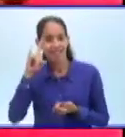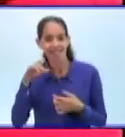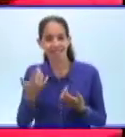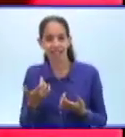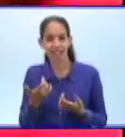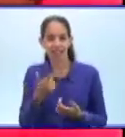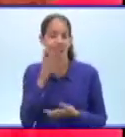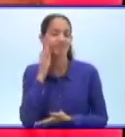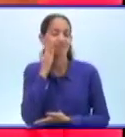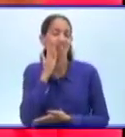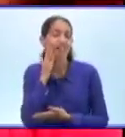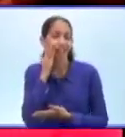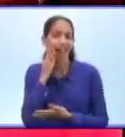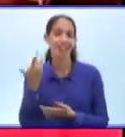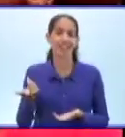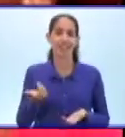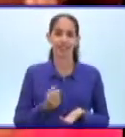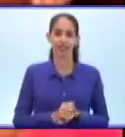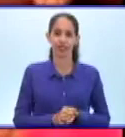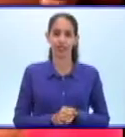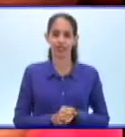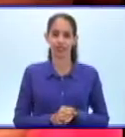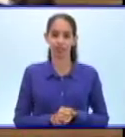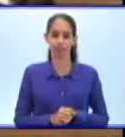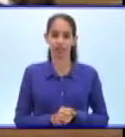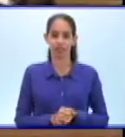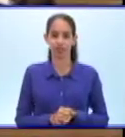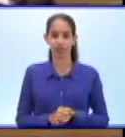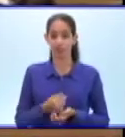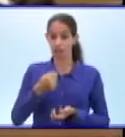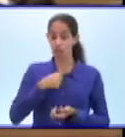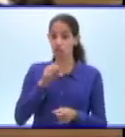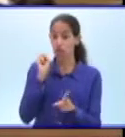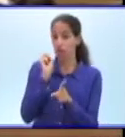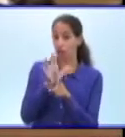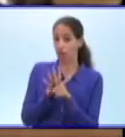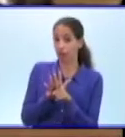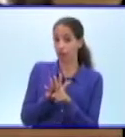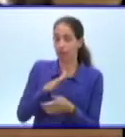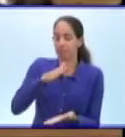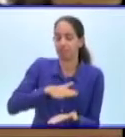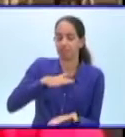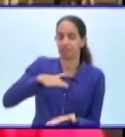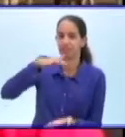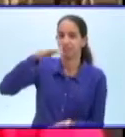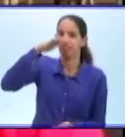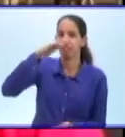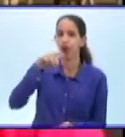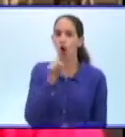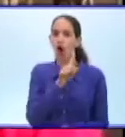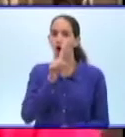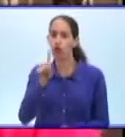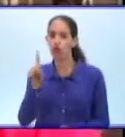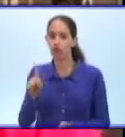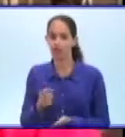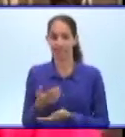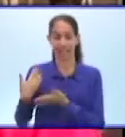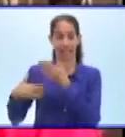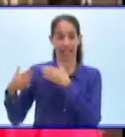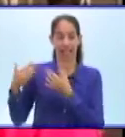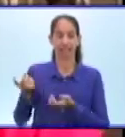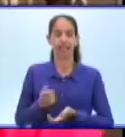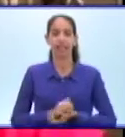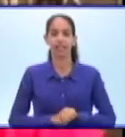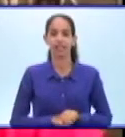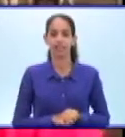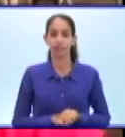cariñosos. ¿Con cuántos chivos empezaste? Bueno, con 11 chivos. Empezamos aquí en la finca con